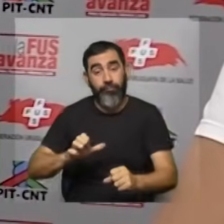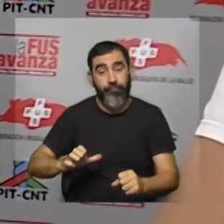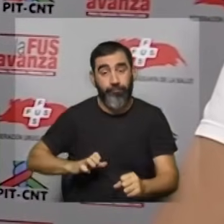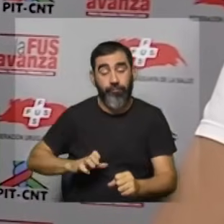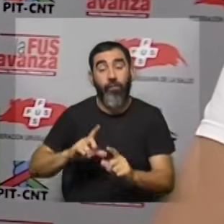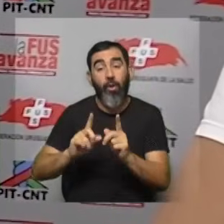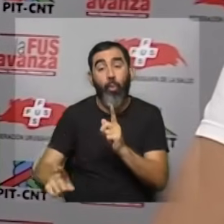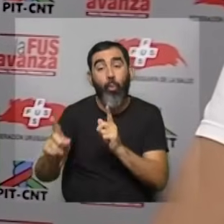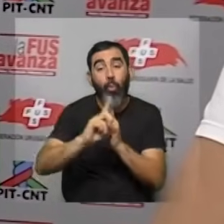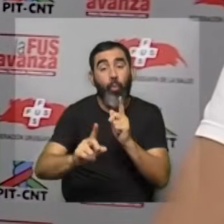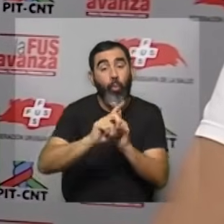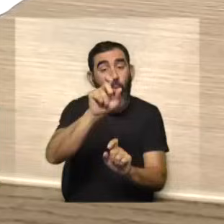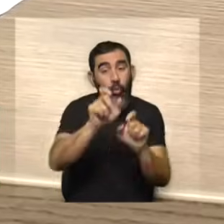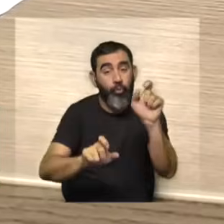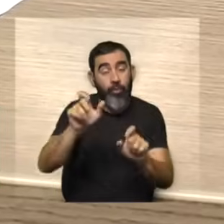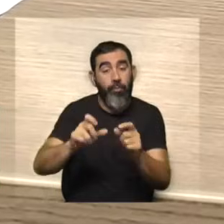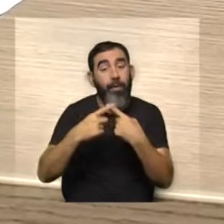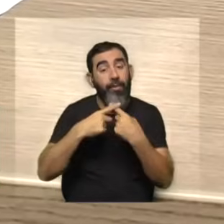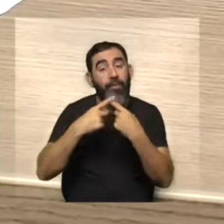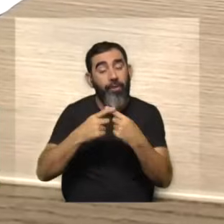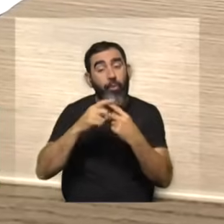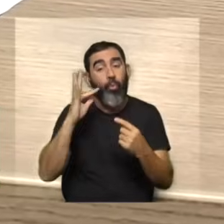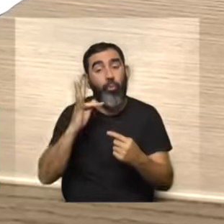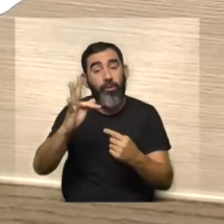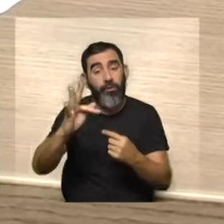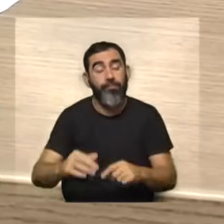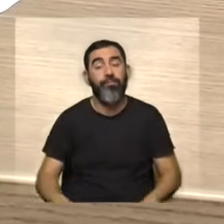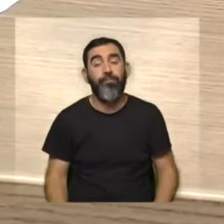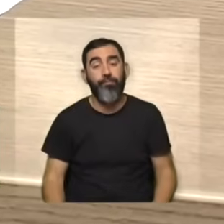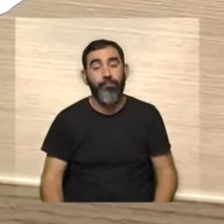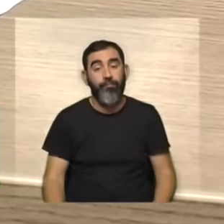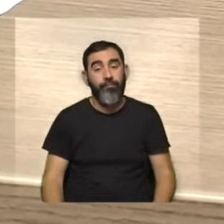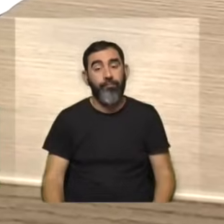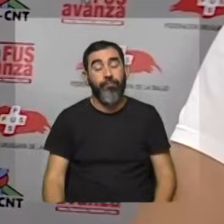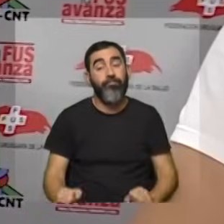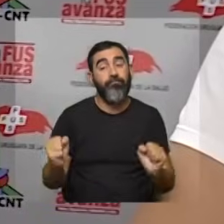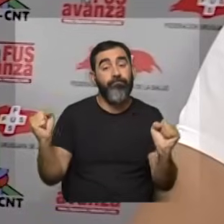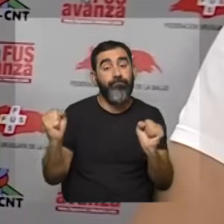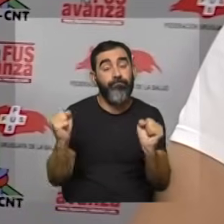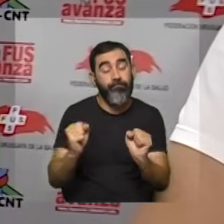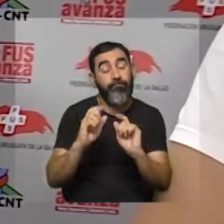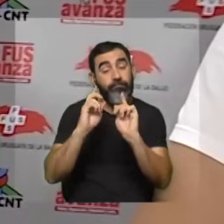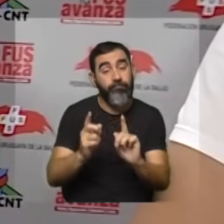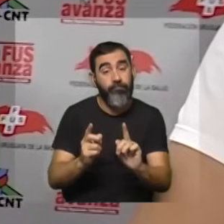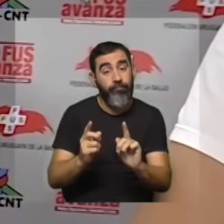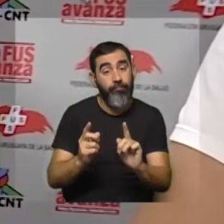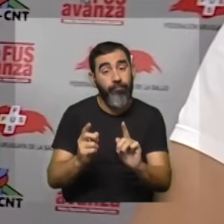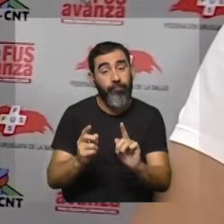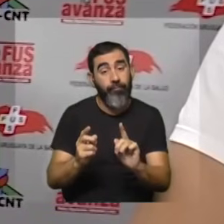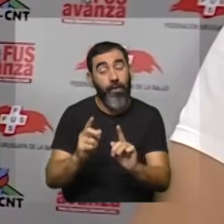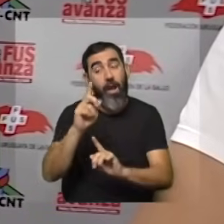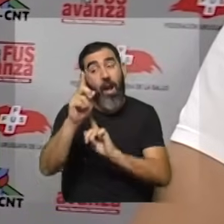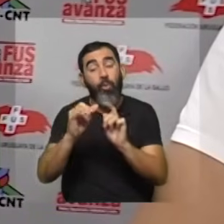y usuarios, para discutir la perspectiva. Nosotros tememos que